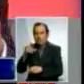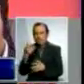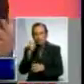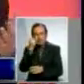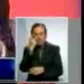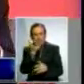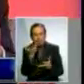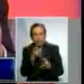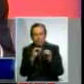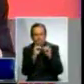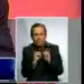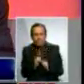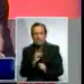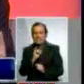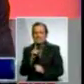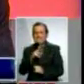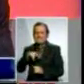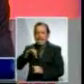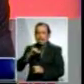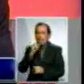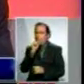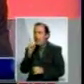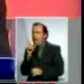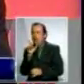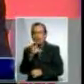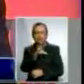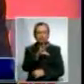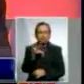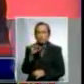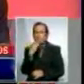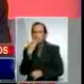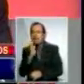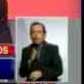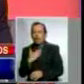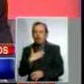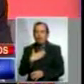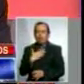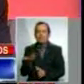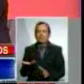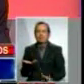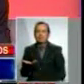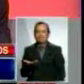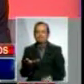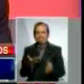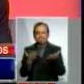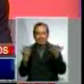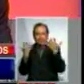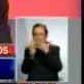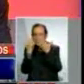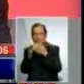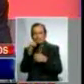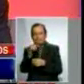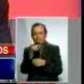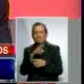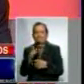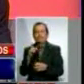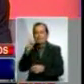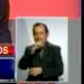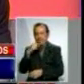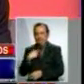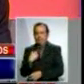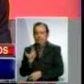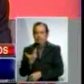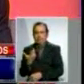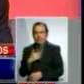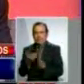comprender bien cuál es la alternativa que le conviene y por lo tanto todo ese escenario es perjudicial para el usuario